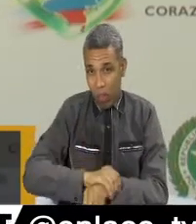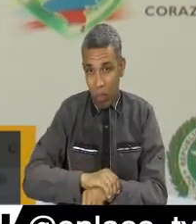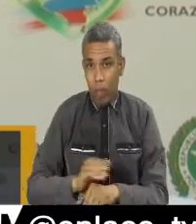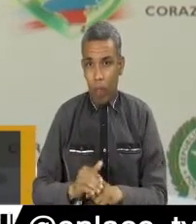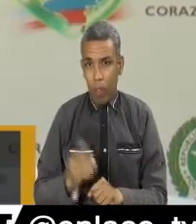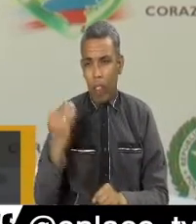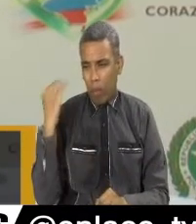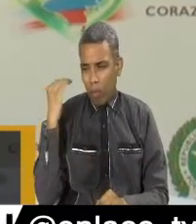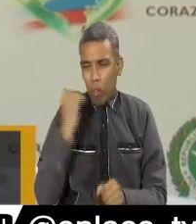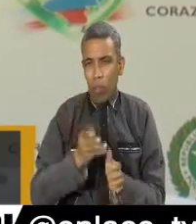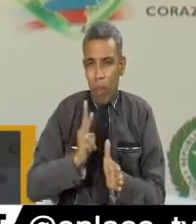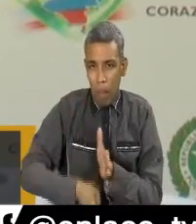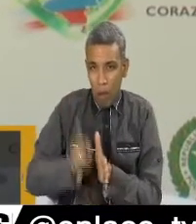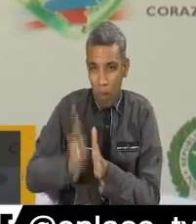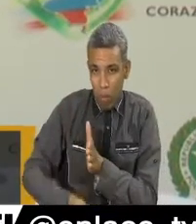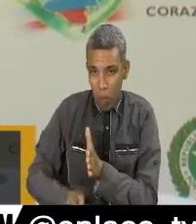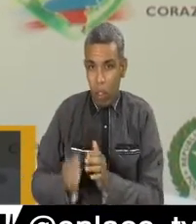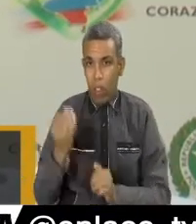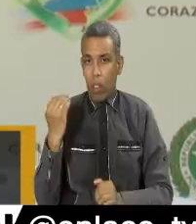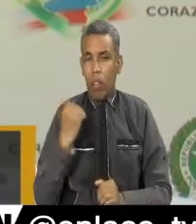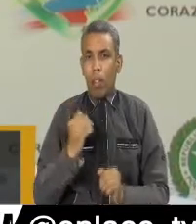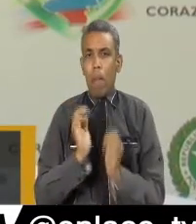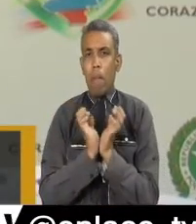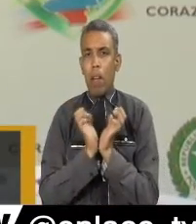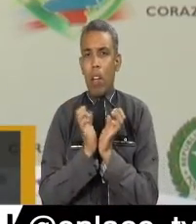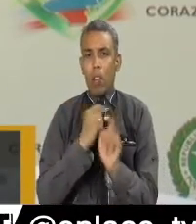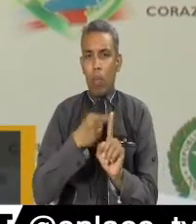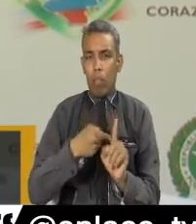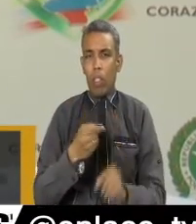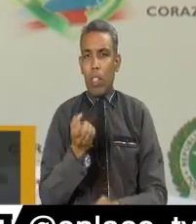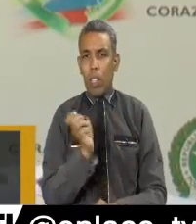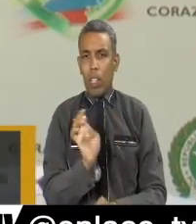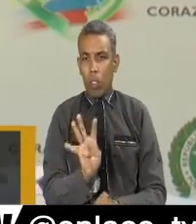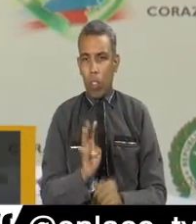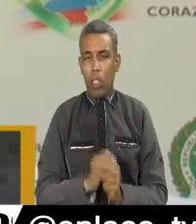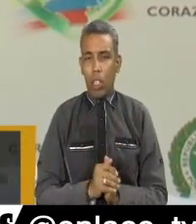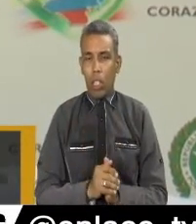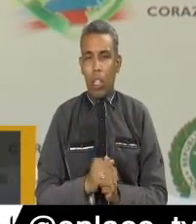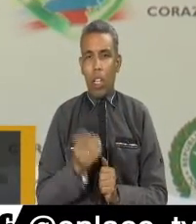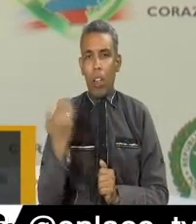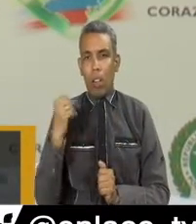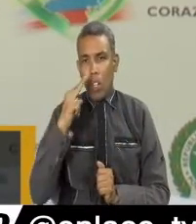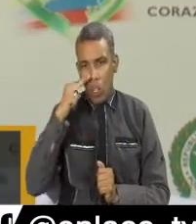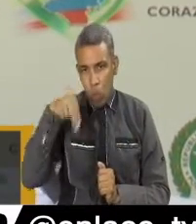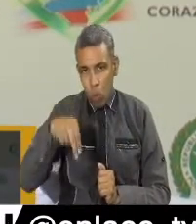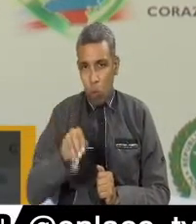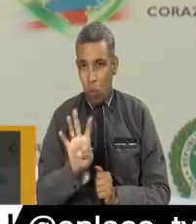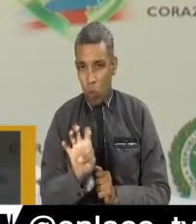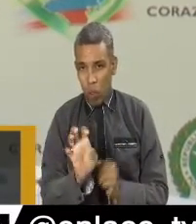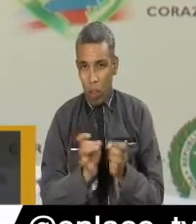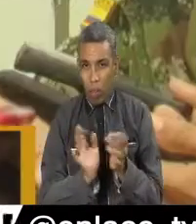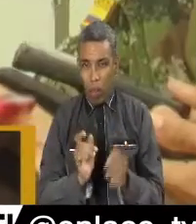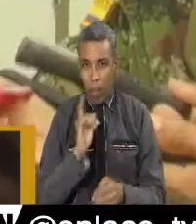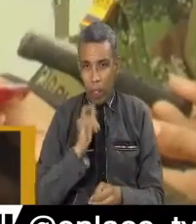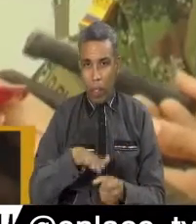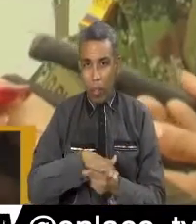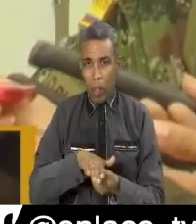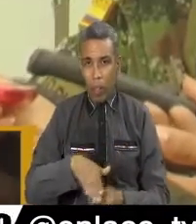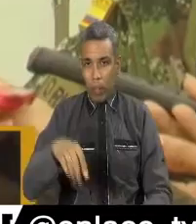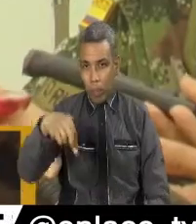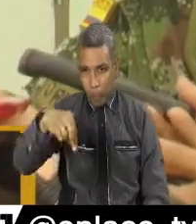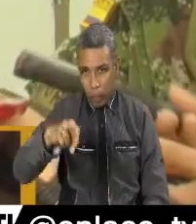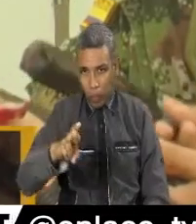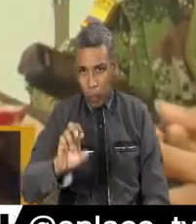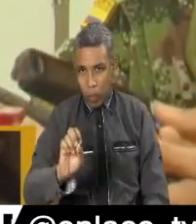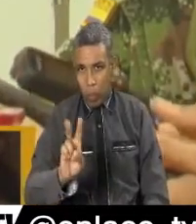2 homicidios registrados en Barranca Bermeja, el 14 de mayo en el barrio Bendición de Dios y el 9 de junio registrado en el barrio Provivienda. Ellos